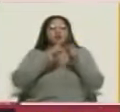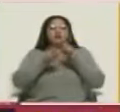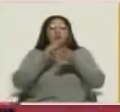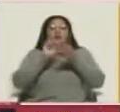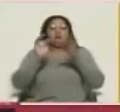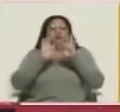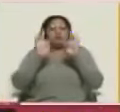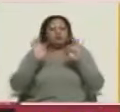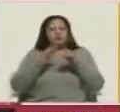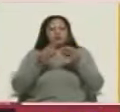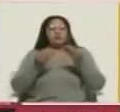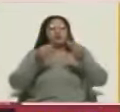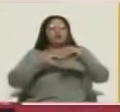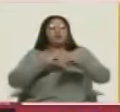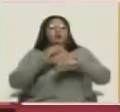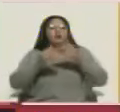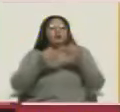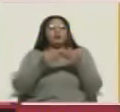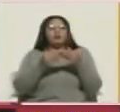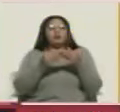De acuerdo a la convocatoria y por